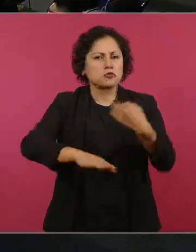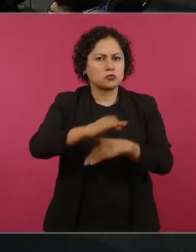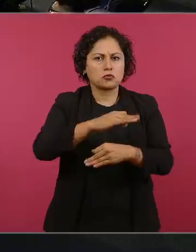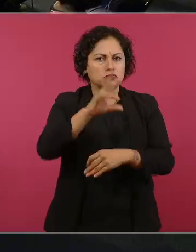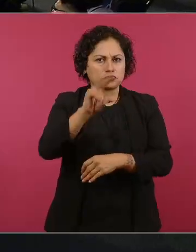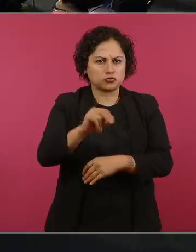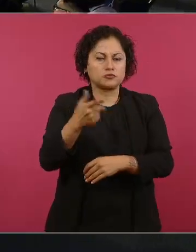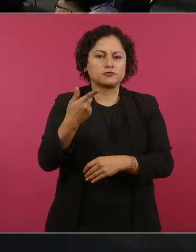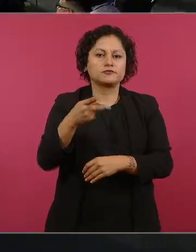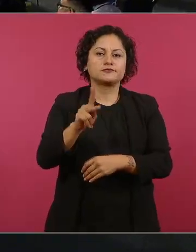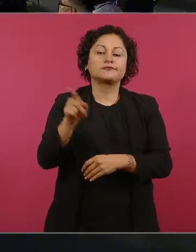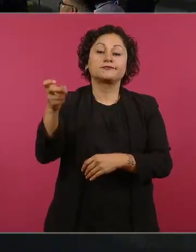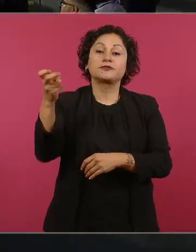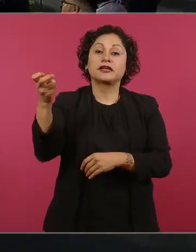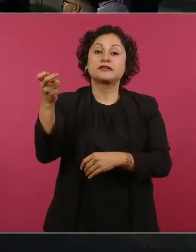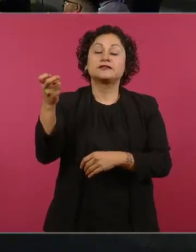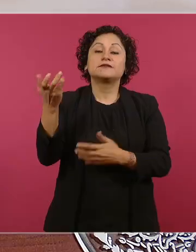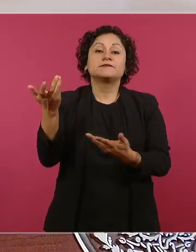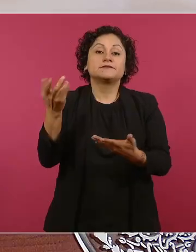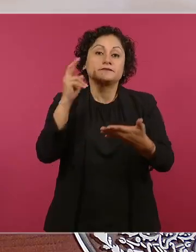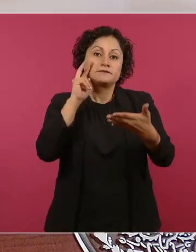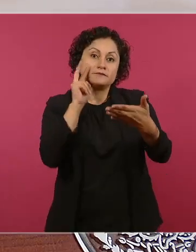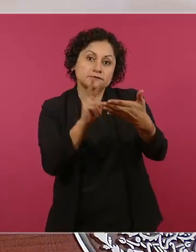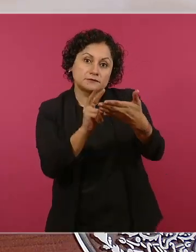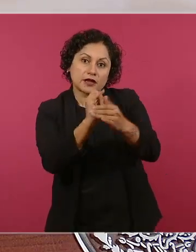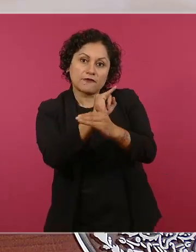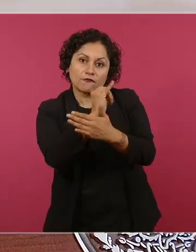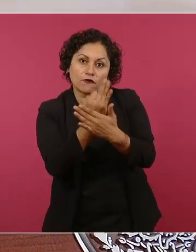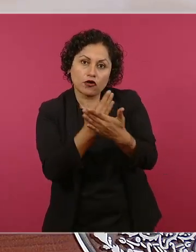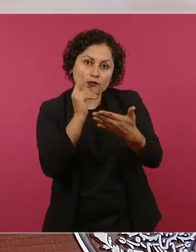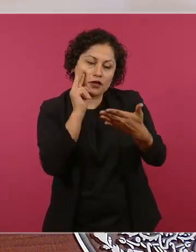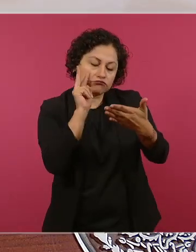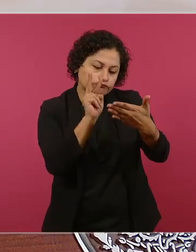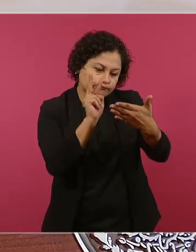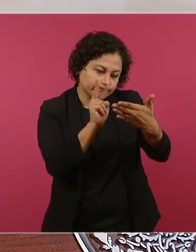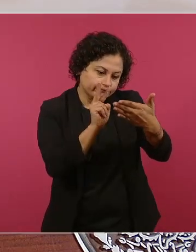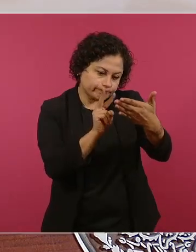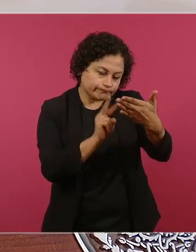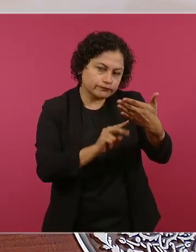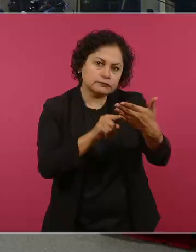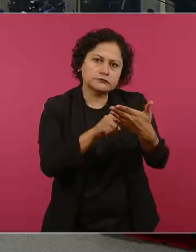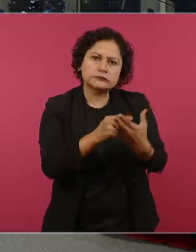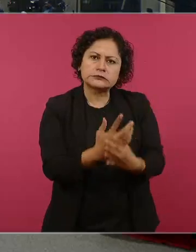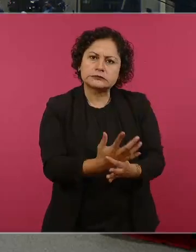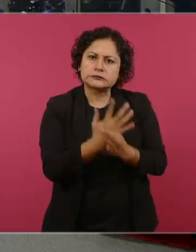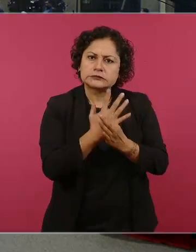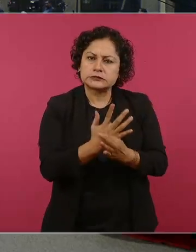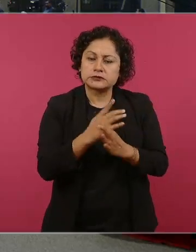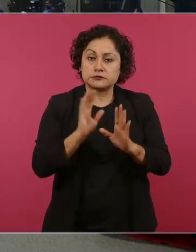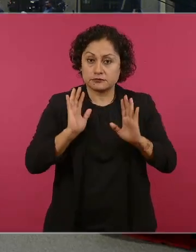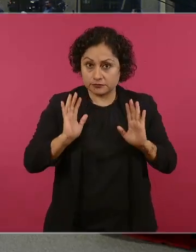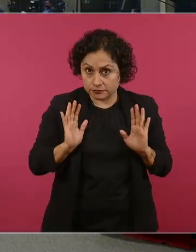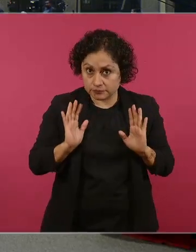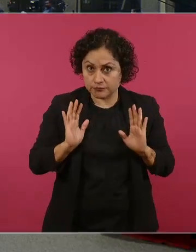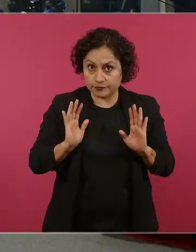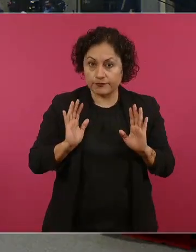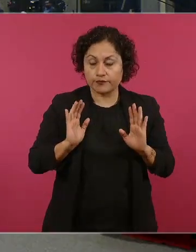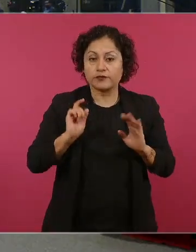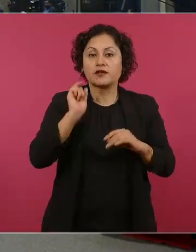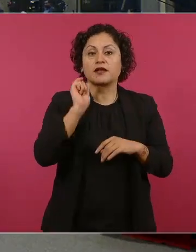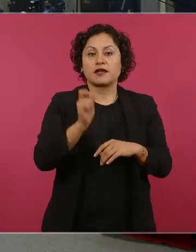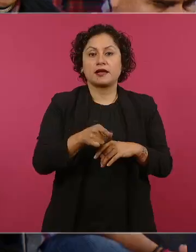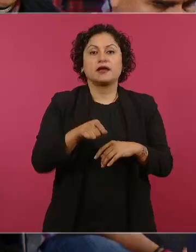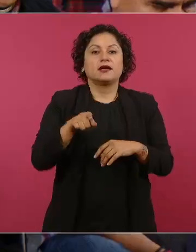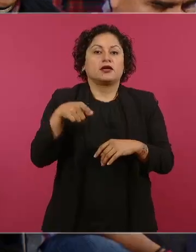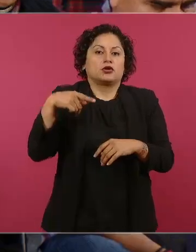varios puntos acerca de este informe. No solo se refiere a un país que tiene, según la visión del Departamento de